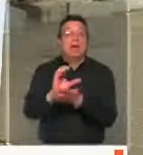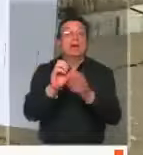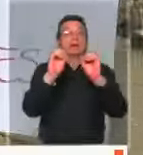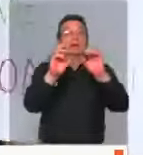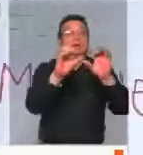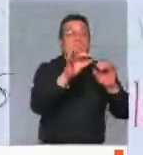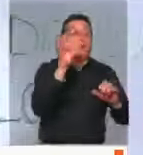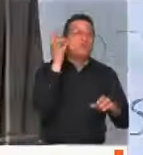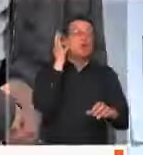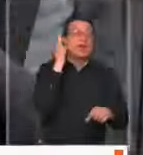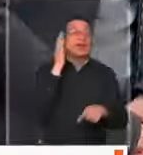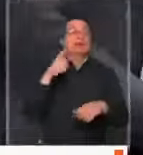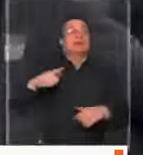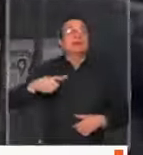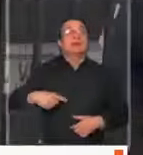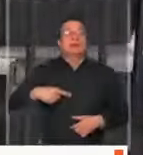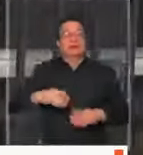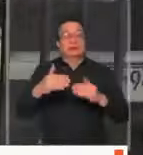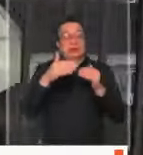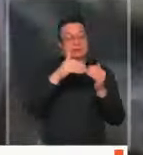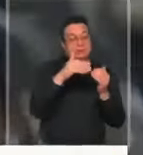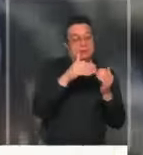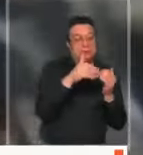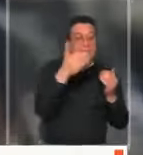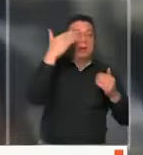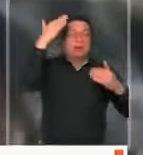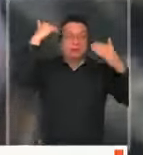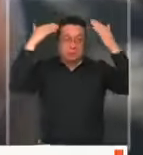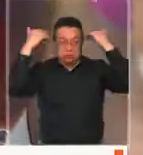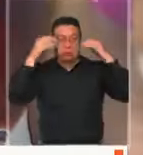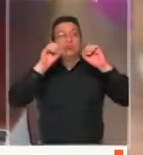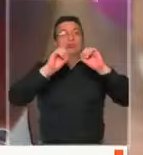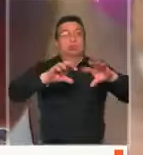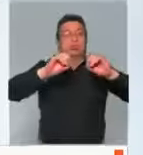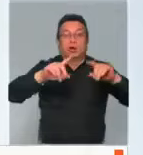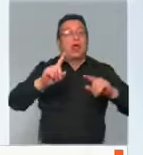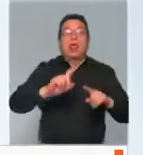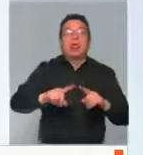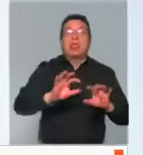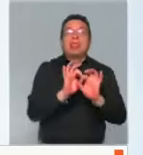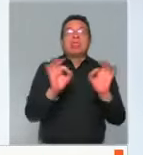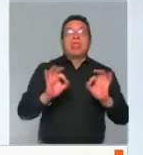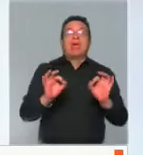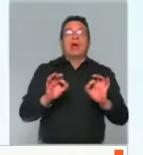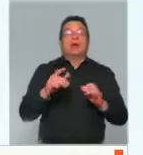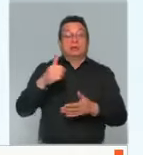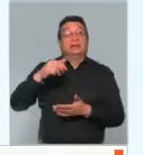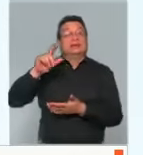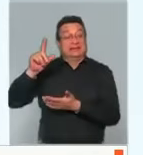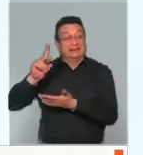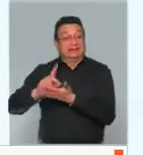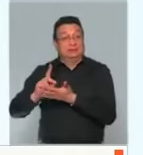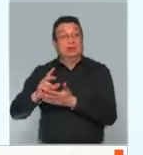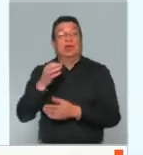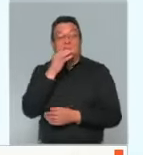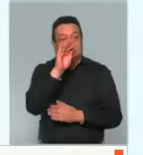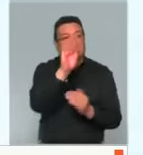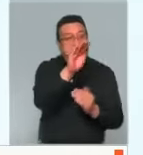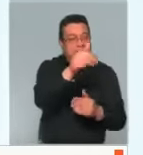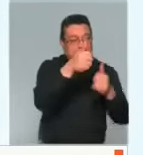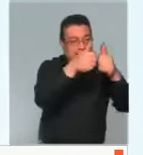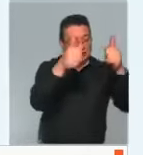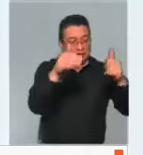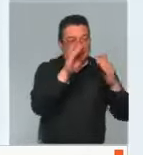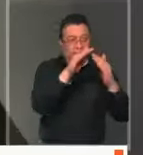mujeres cesantes en talleres de manicure y peluquería que no se realizaron. Según la investigación, el parlamentario contactó a Rinette Ortiz, directora de esas entidades,